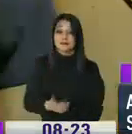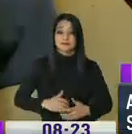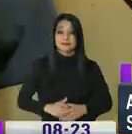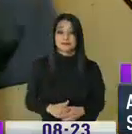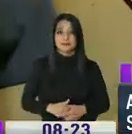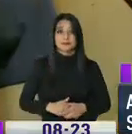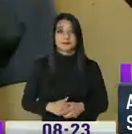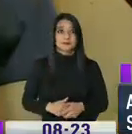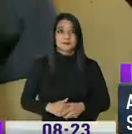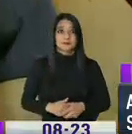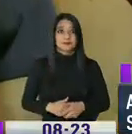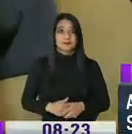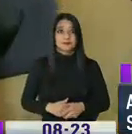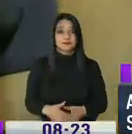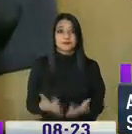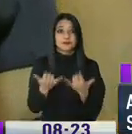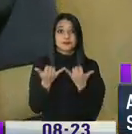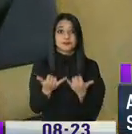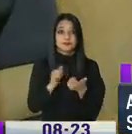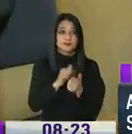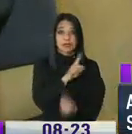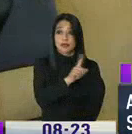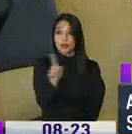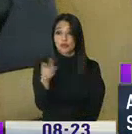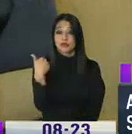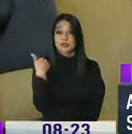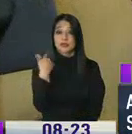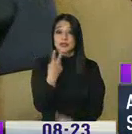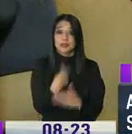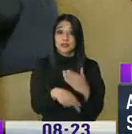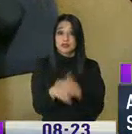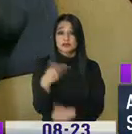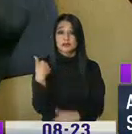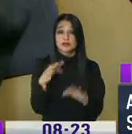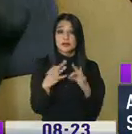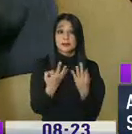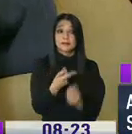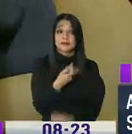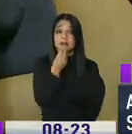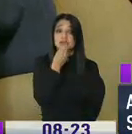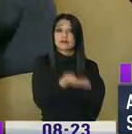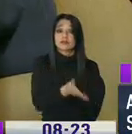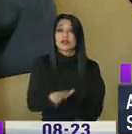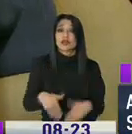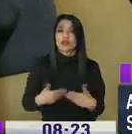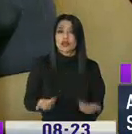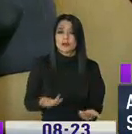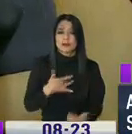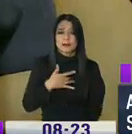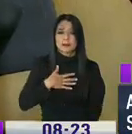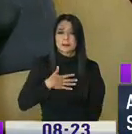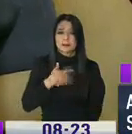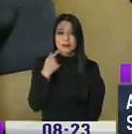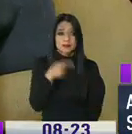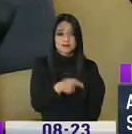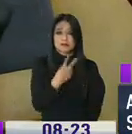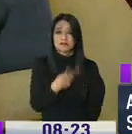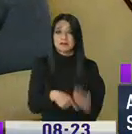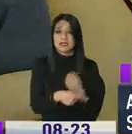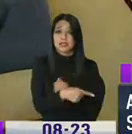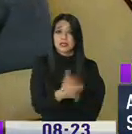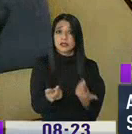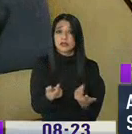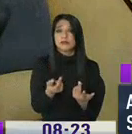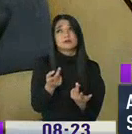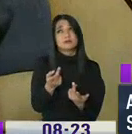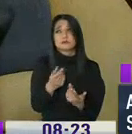Pero hoy cada quien de nosotros tenemos familia, tenemos hijos. Y es muy penoso ver, pues,